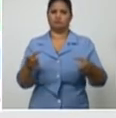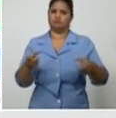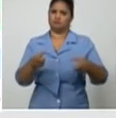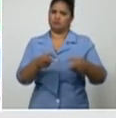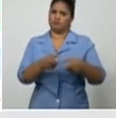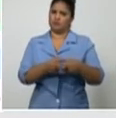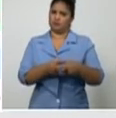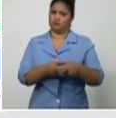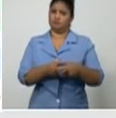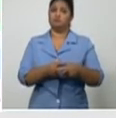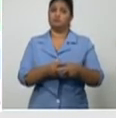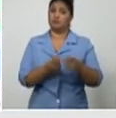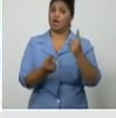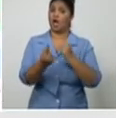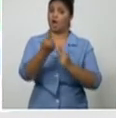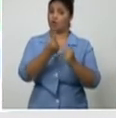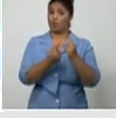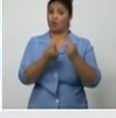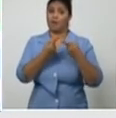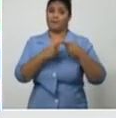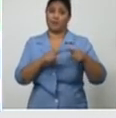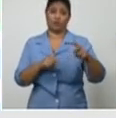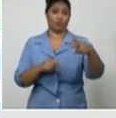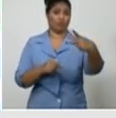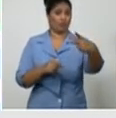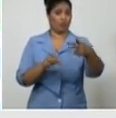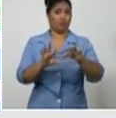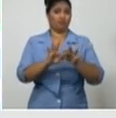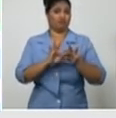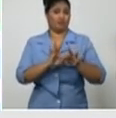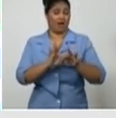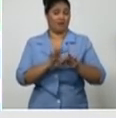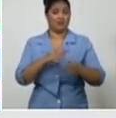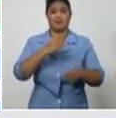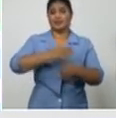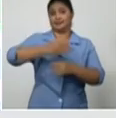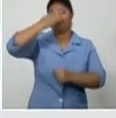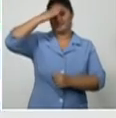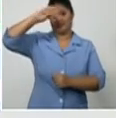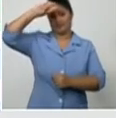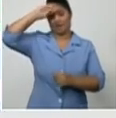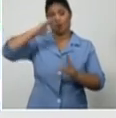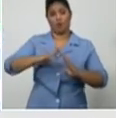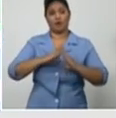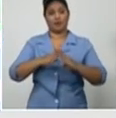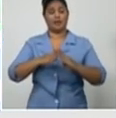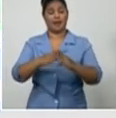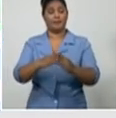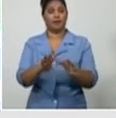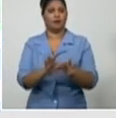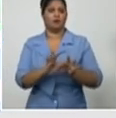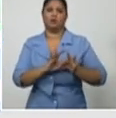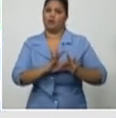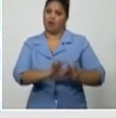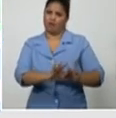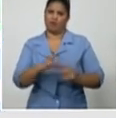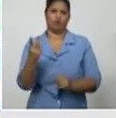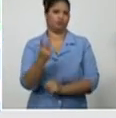oriente, Santiago y Granma como los lugares con mayor riesgo en estos